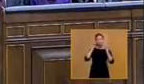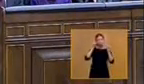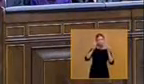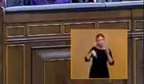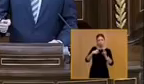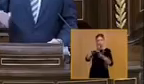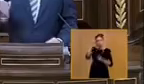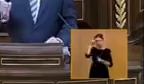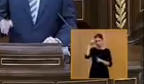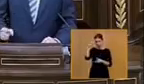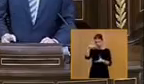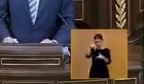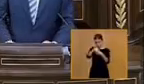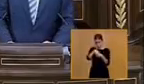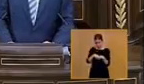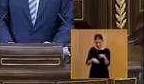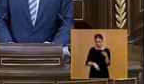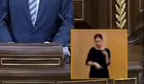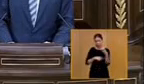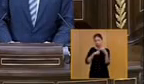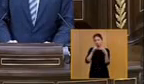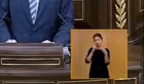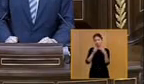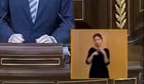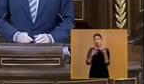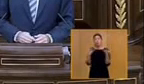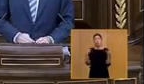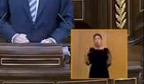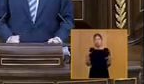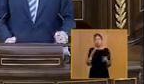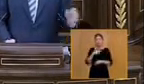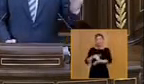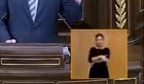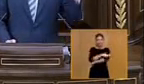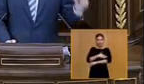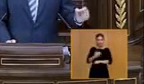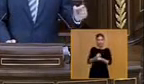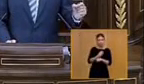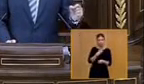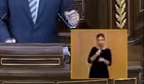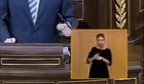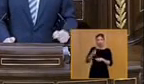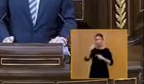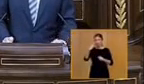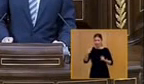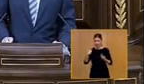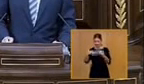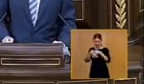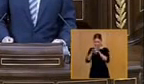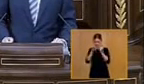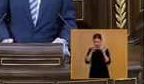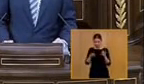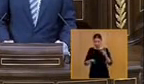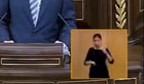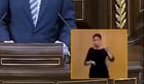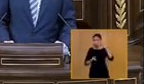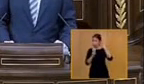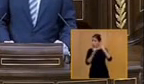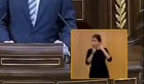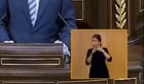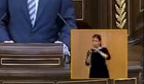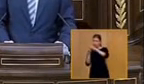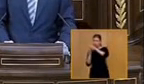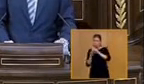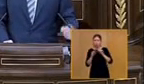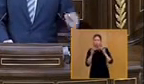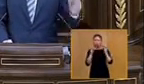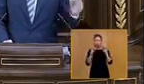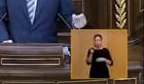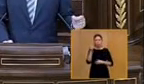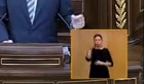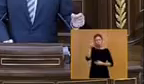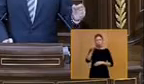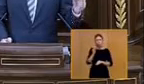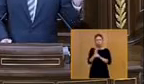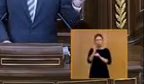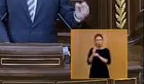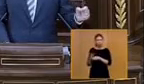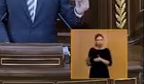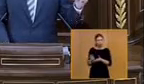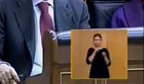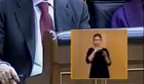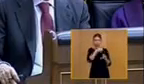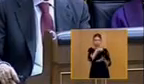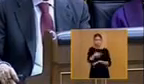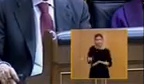Rajoy ha vuelto a arremeter contra el presidente por no haber querido aceptar las propuestas de recorte de déficit planteadas en la reunión que mantuvieron en la